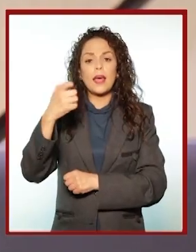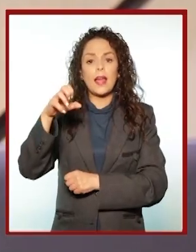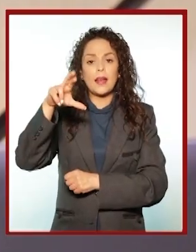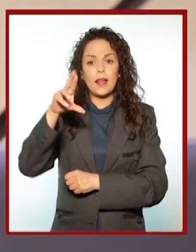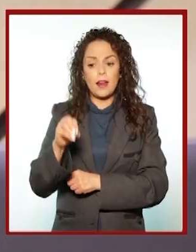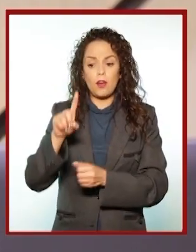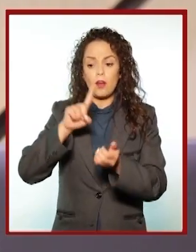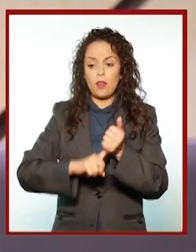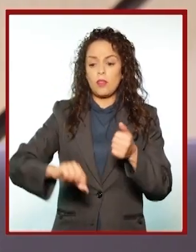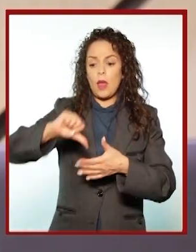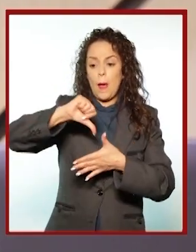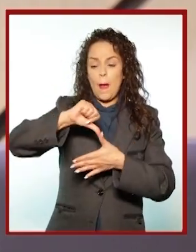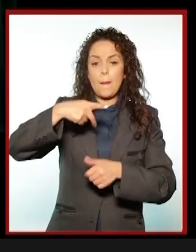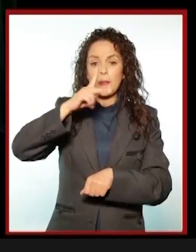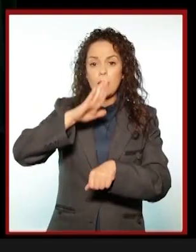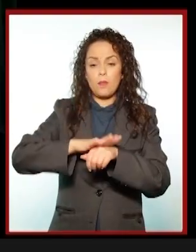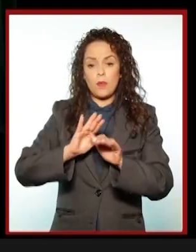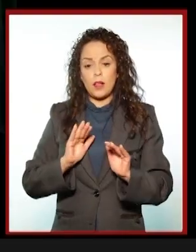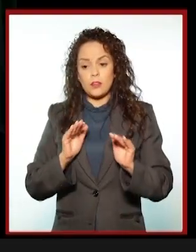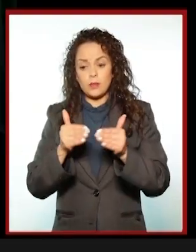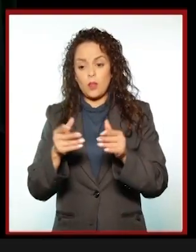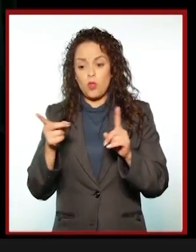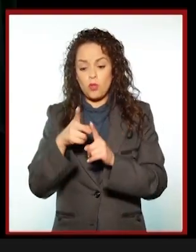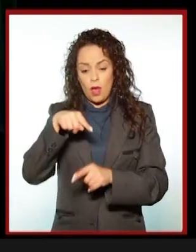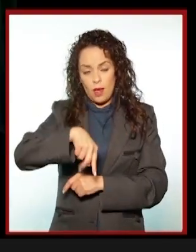urbano de Latinoamérica, pero mucho más en